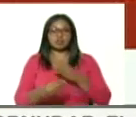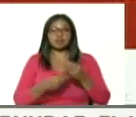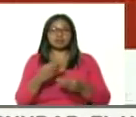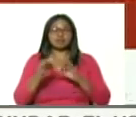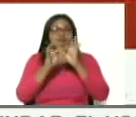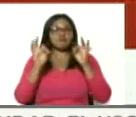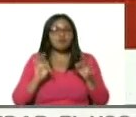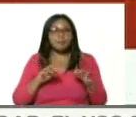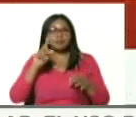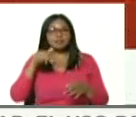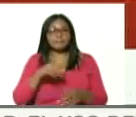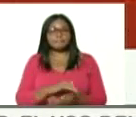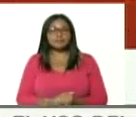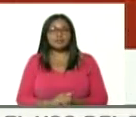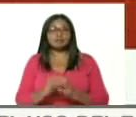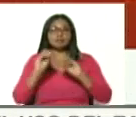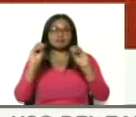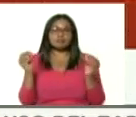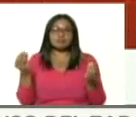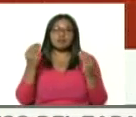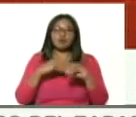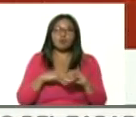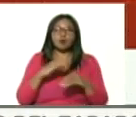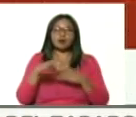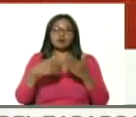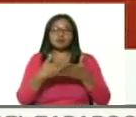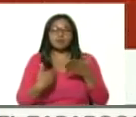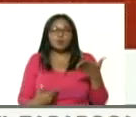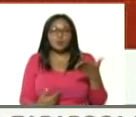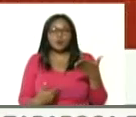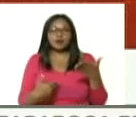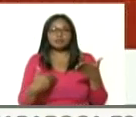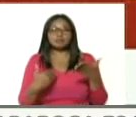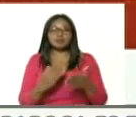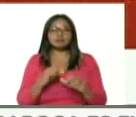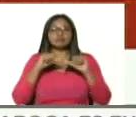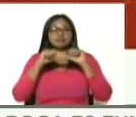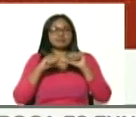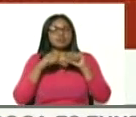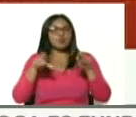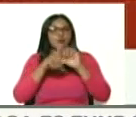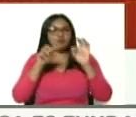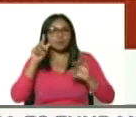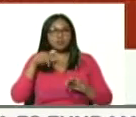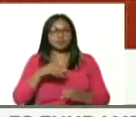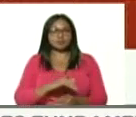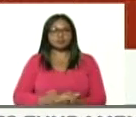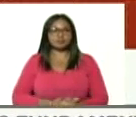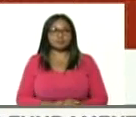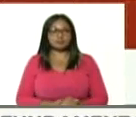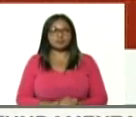mecanismos, Héctor, de consulta, encuesta, propuesta, permanente, mecanismo,